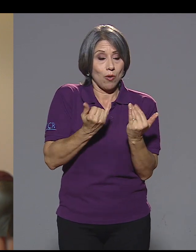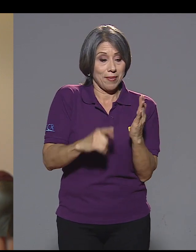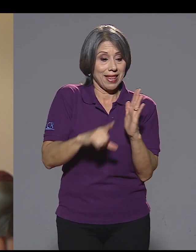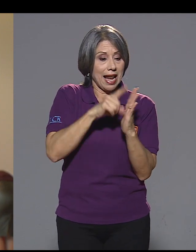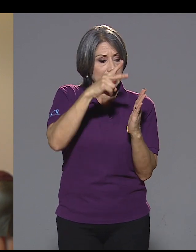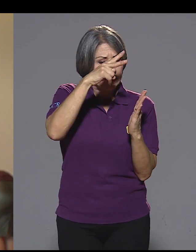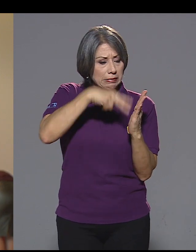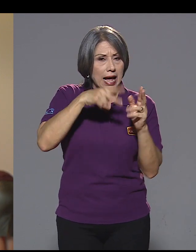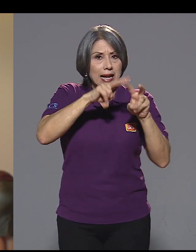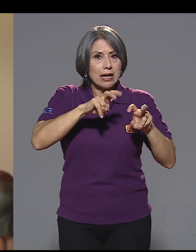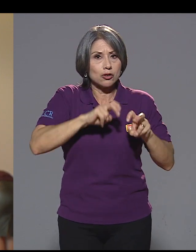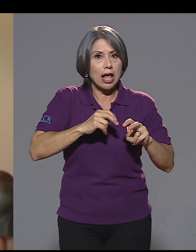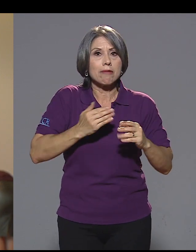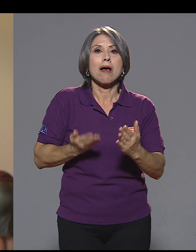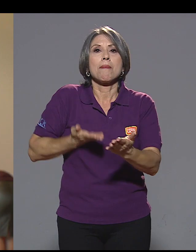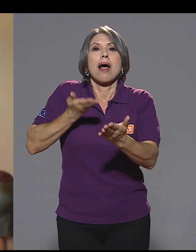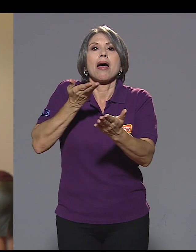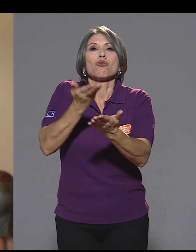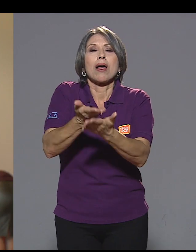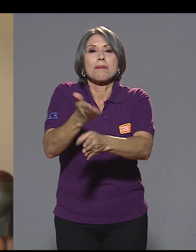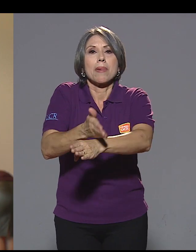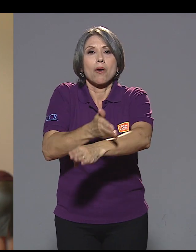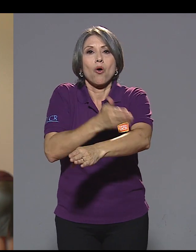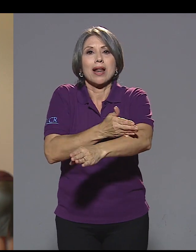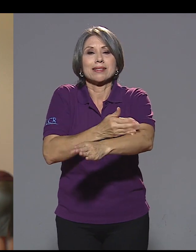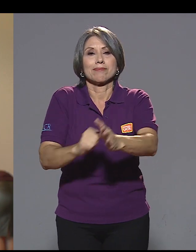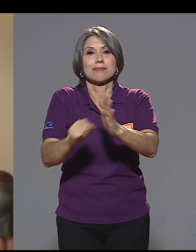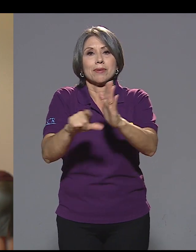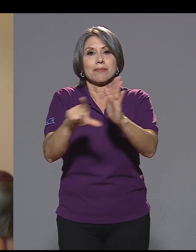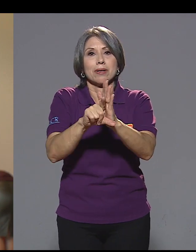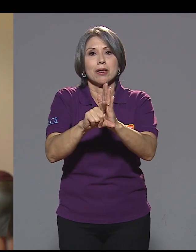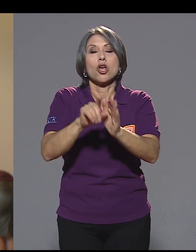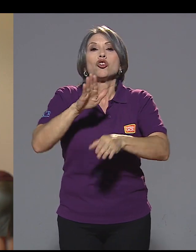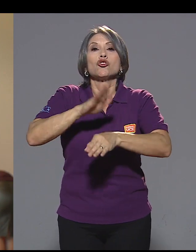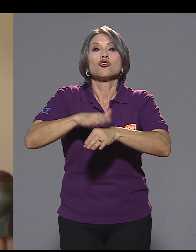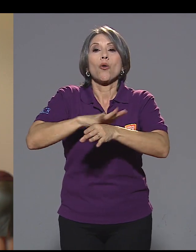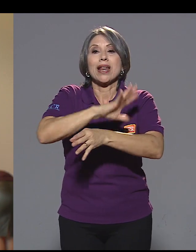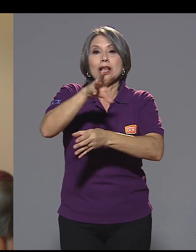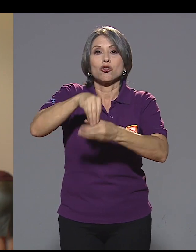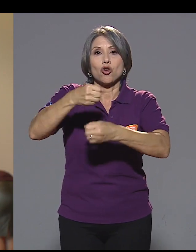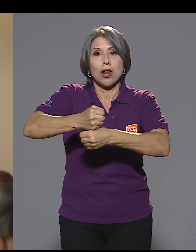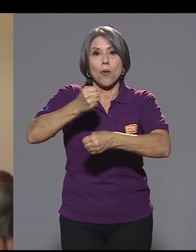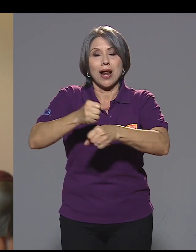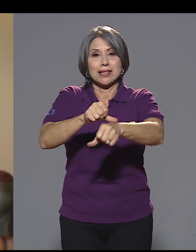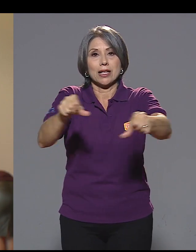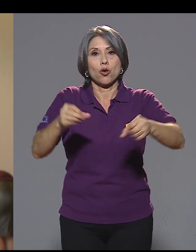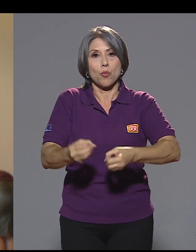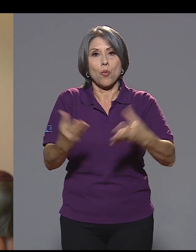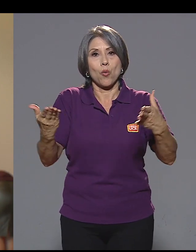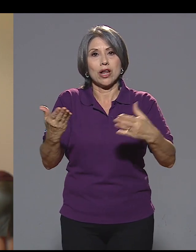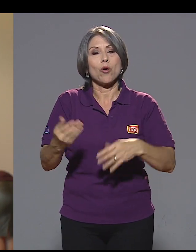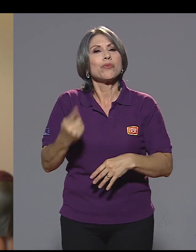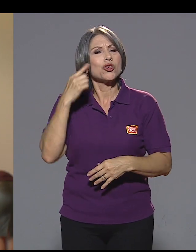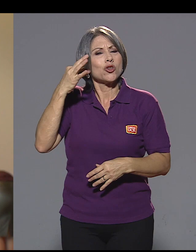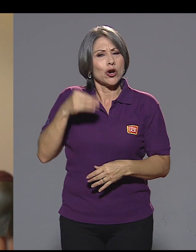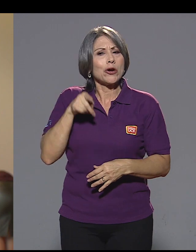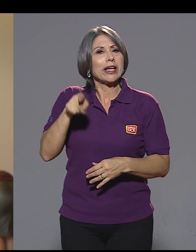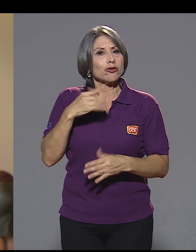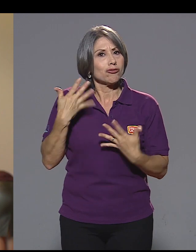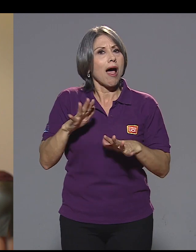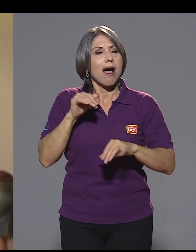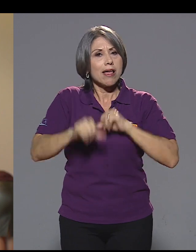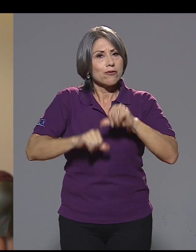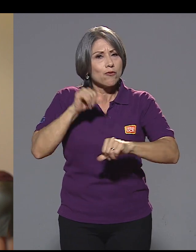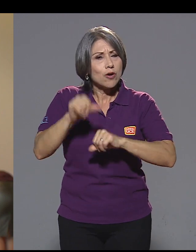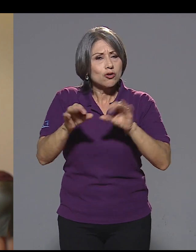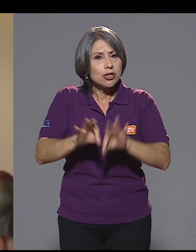y plantear mejoras legislativas en materia de inclusión laboral en el sector público. Yo creo que esa es la ruta, de verdad que han habido esfuerzos